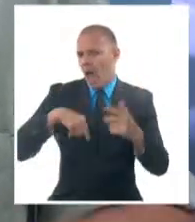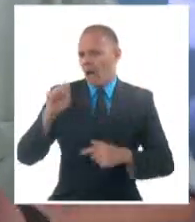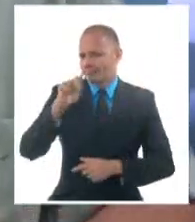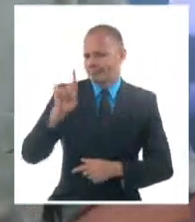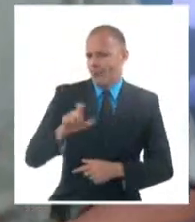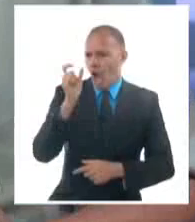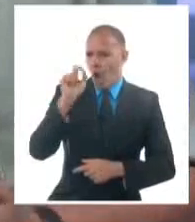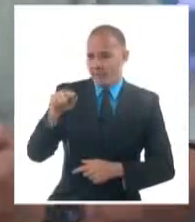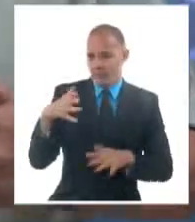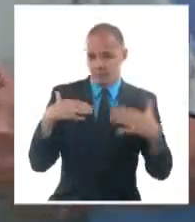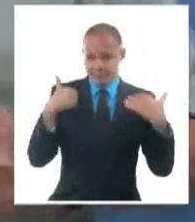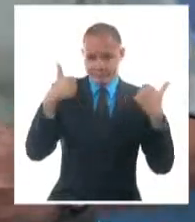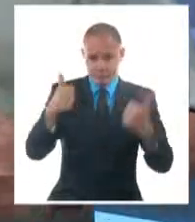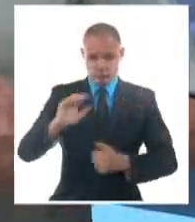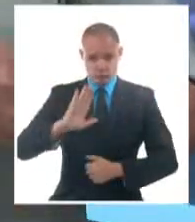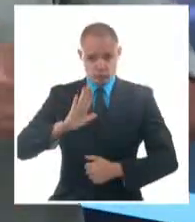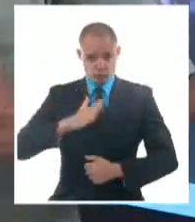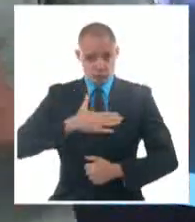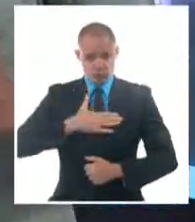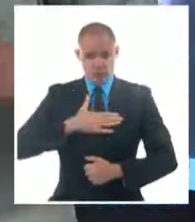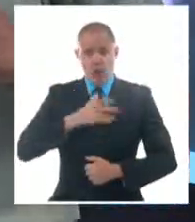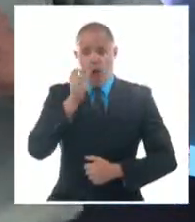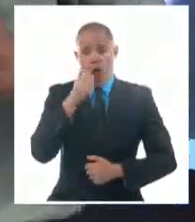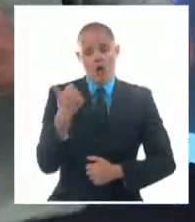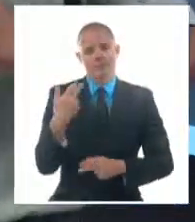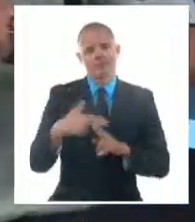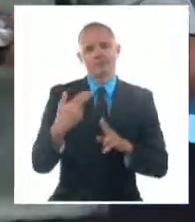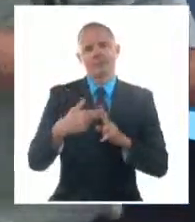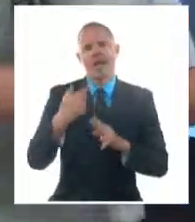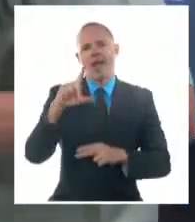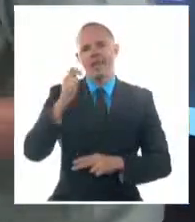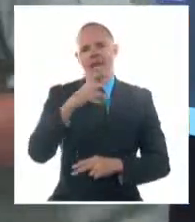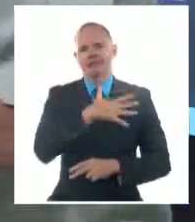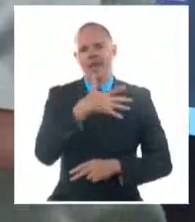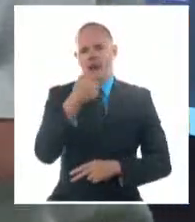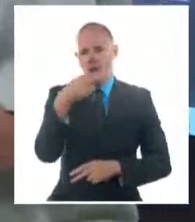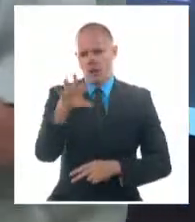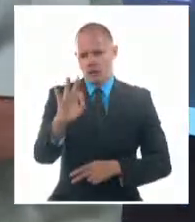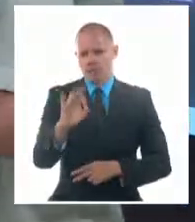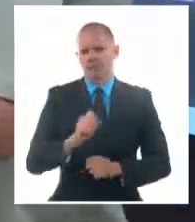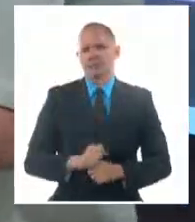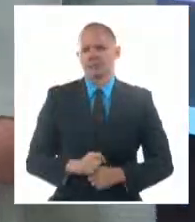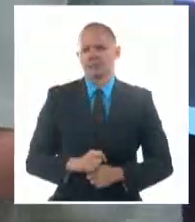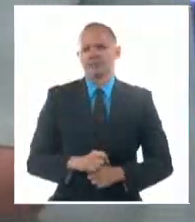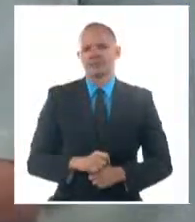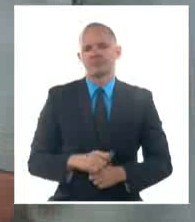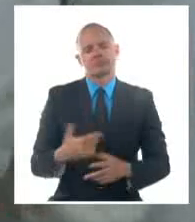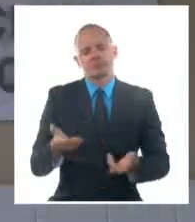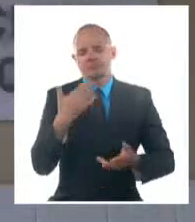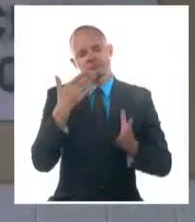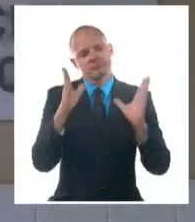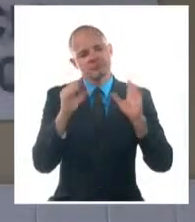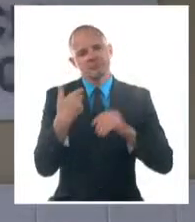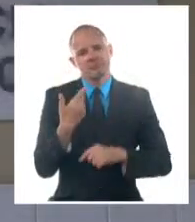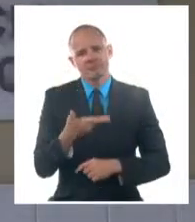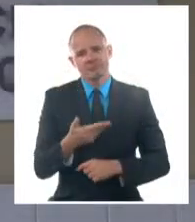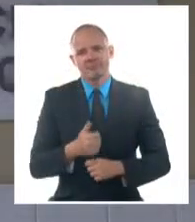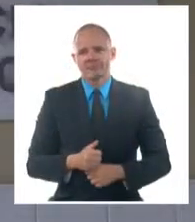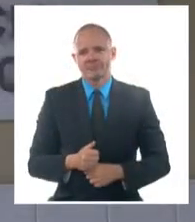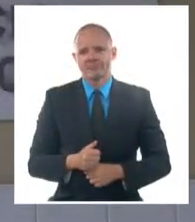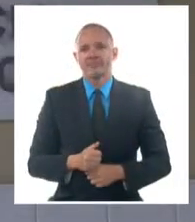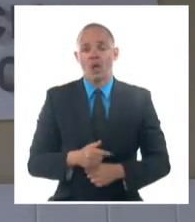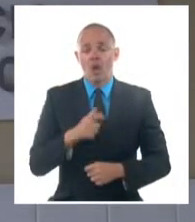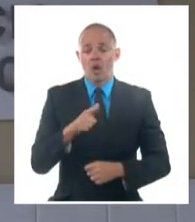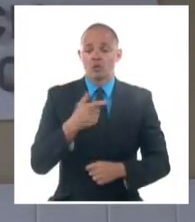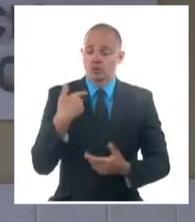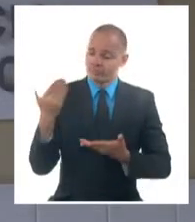el director técnico, el compañero Lázaro Guerra Hernández. Lázaro, buenas noches, gracias por